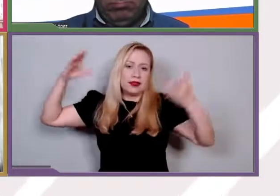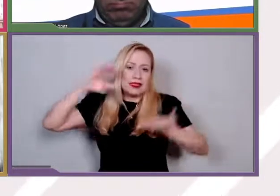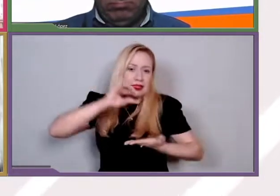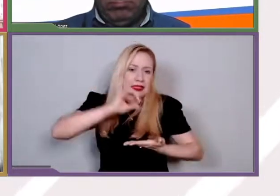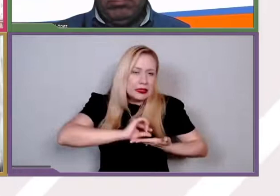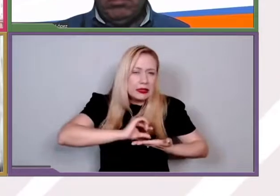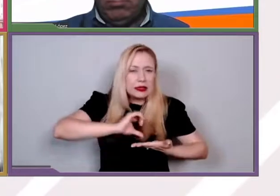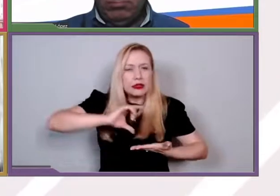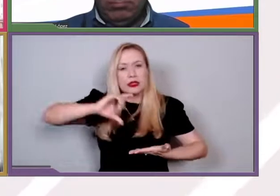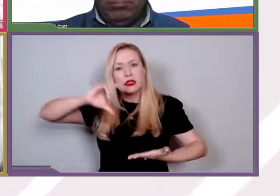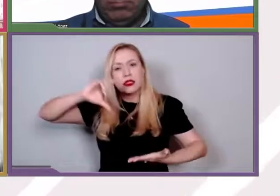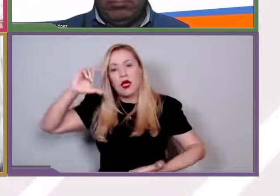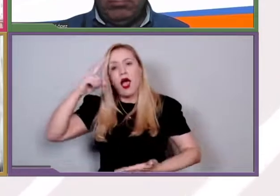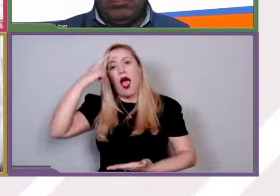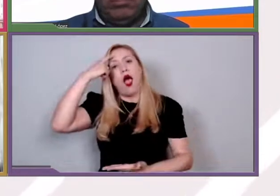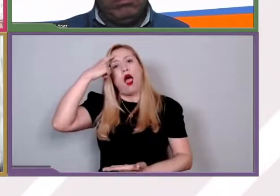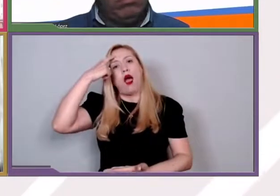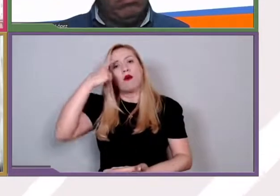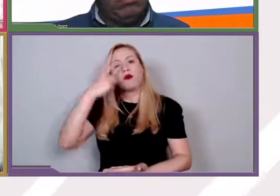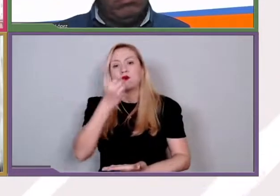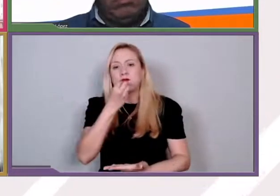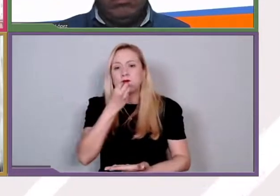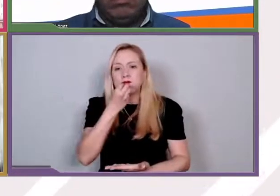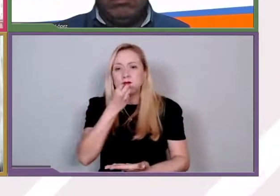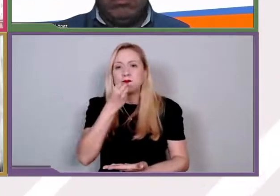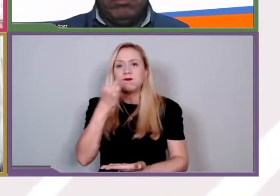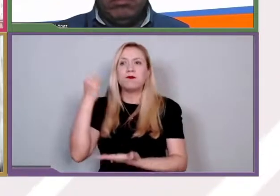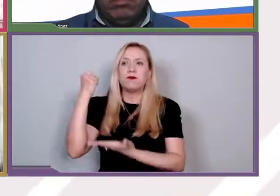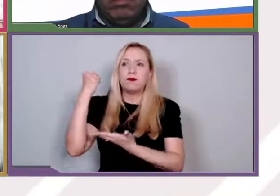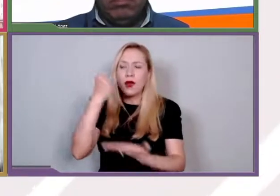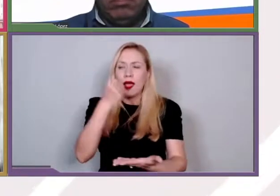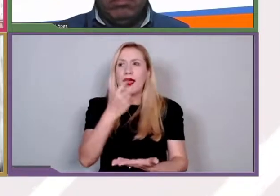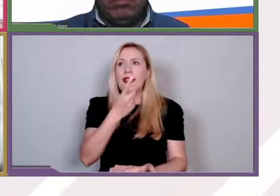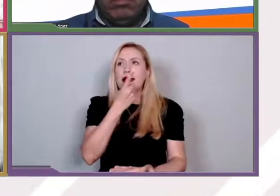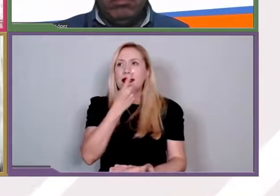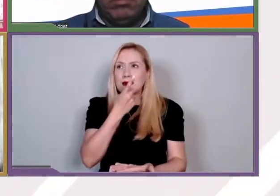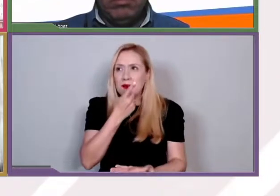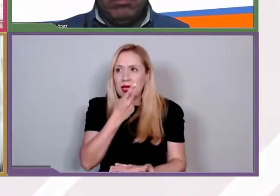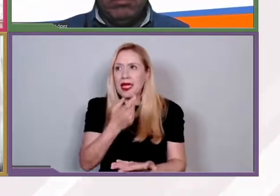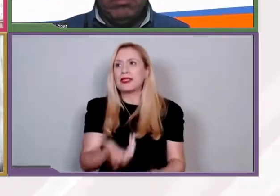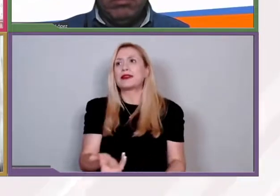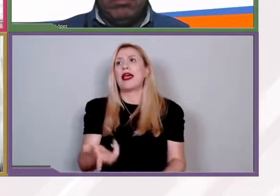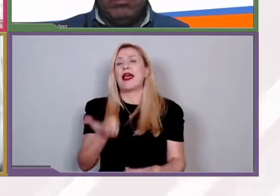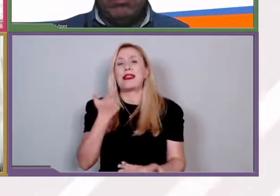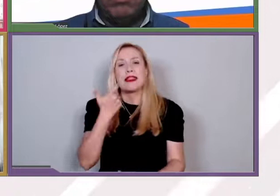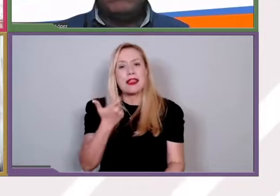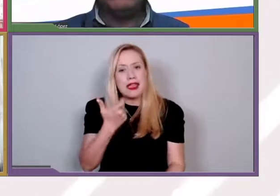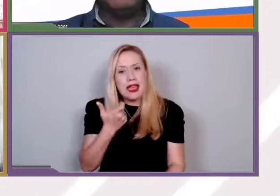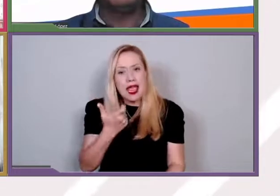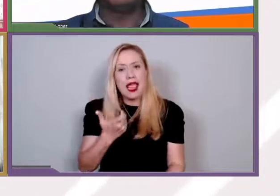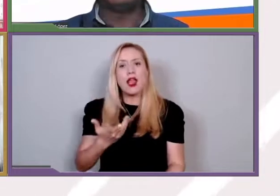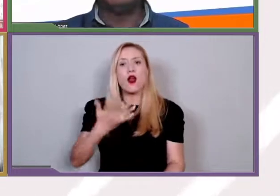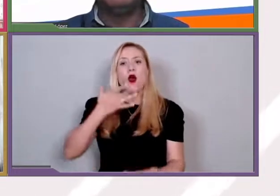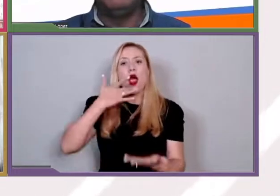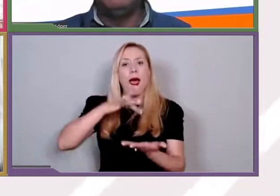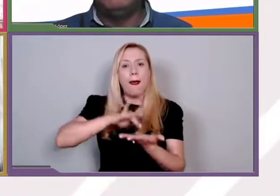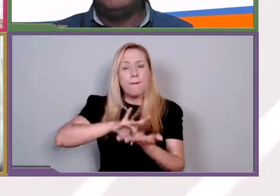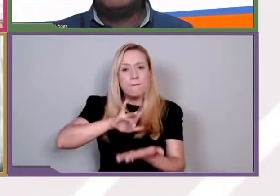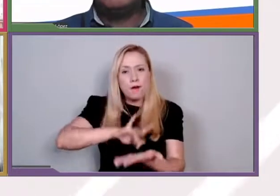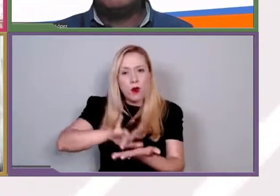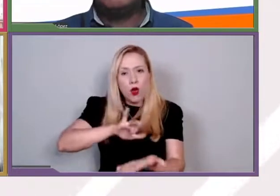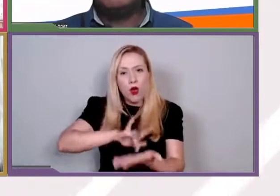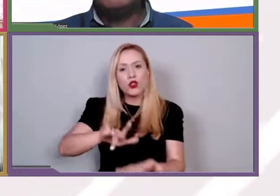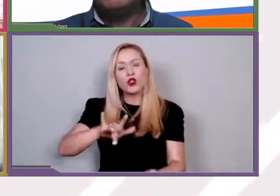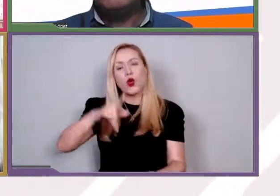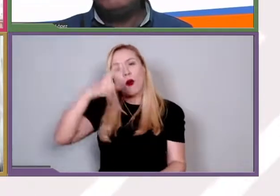con despensas, con juntarles algunos dineros y sobre todo el apoyo que hemos tenido